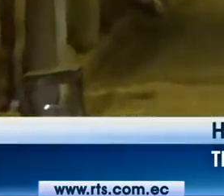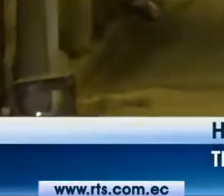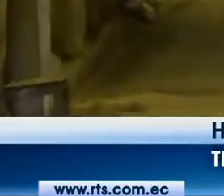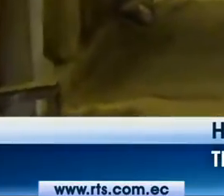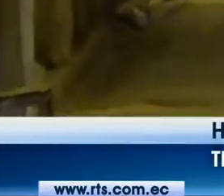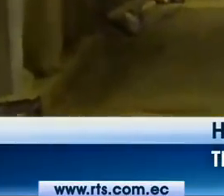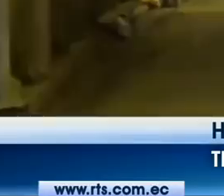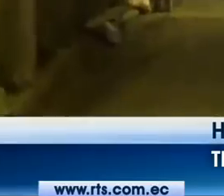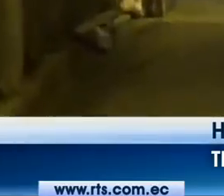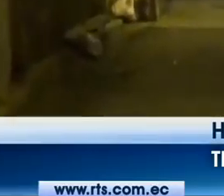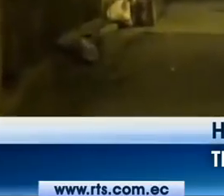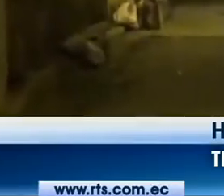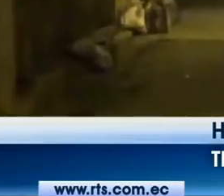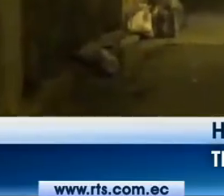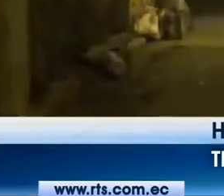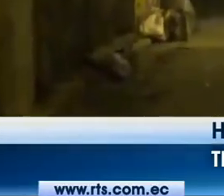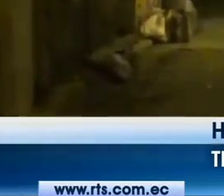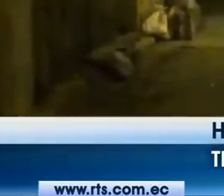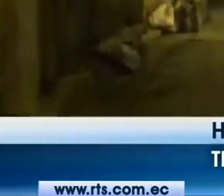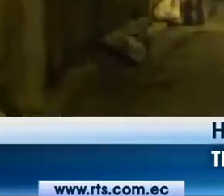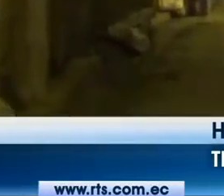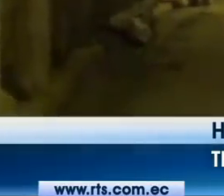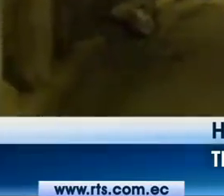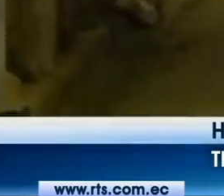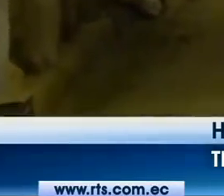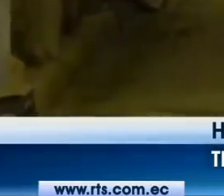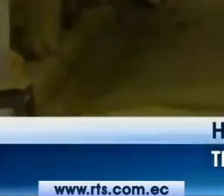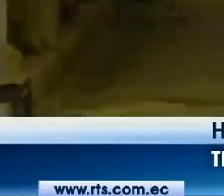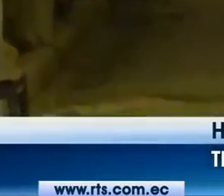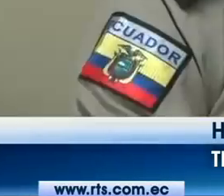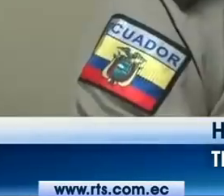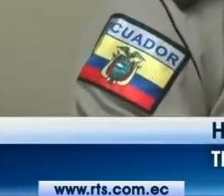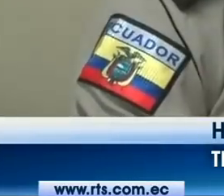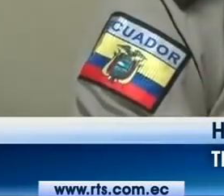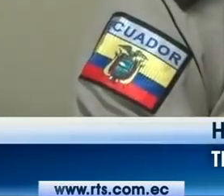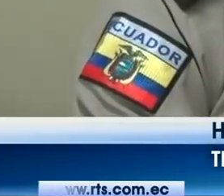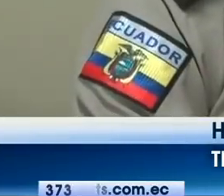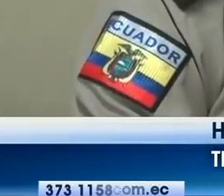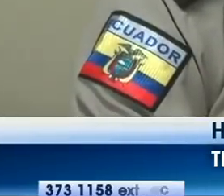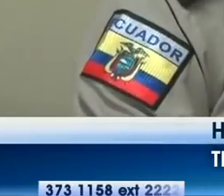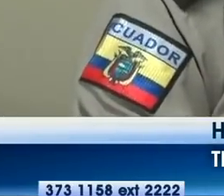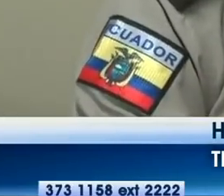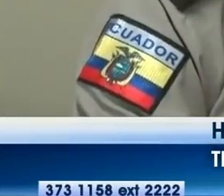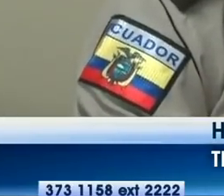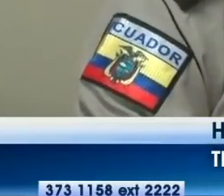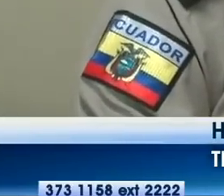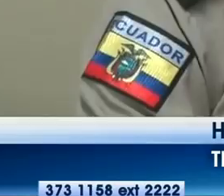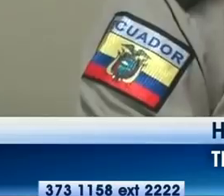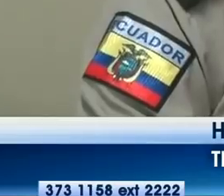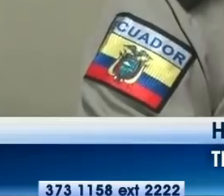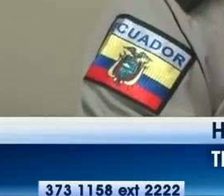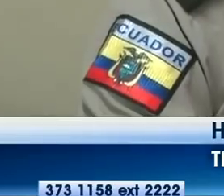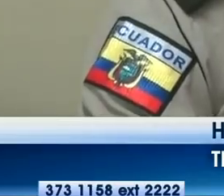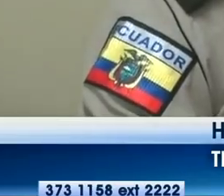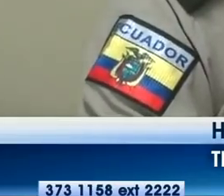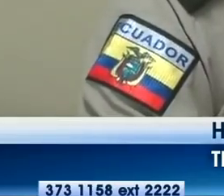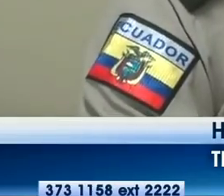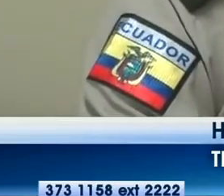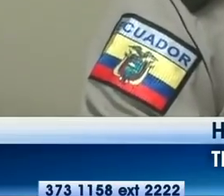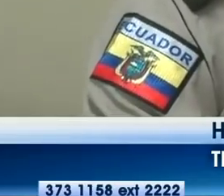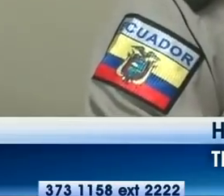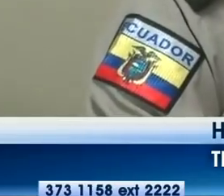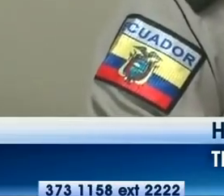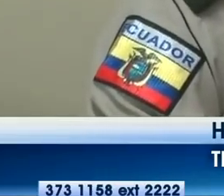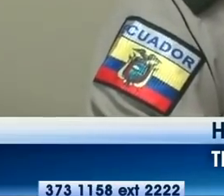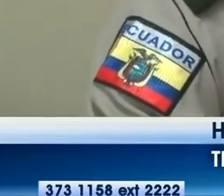la altura del abdomen, la víctima y el victimario han tenido algún tipo de riña desde años anteriores, entonces eso